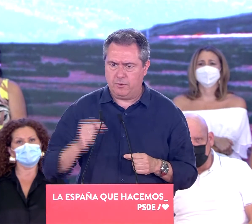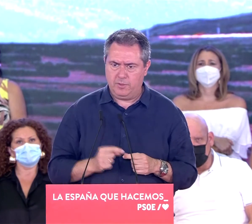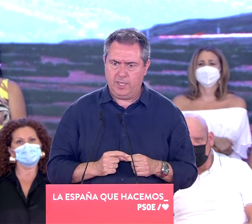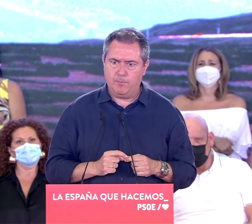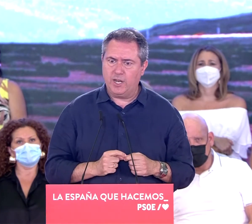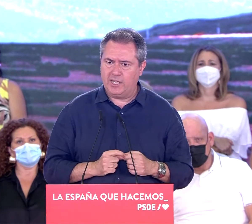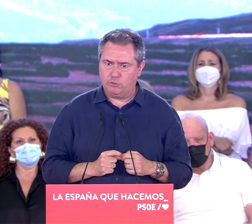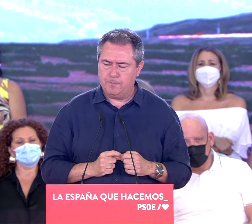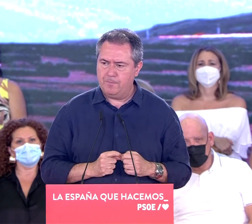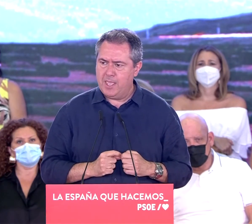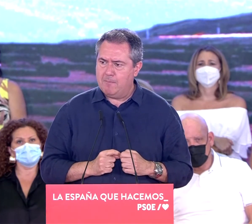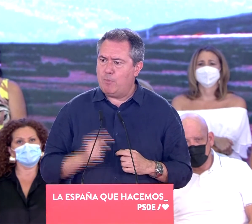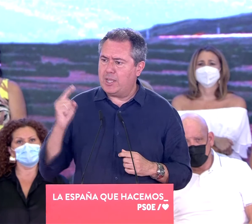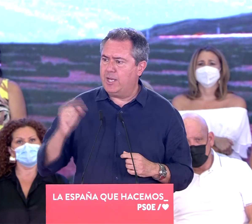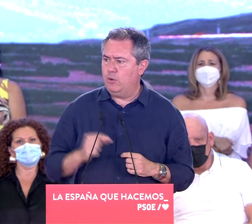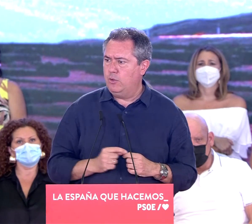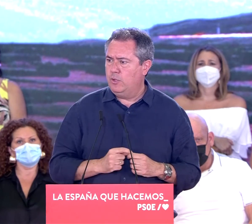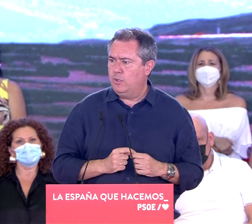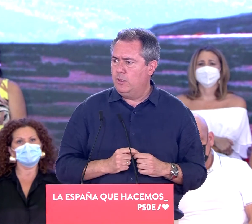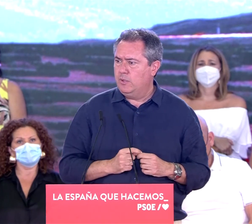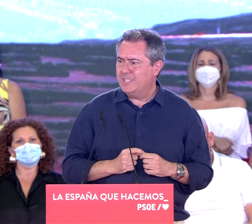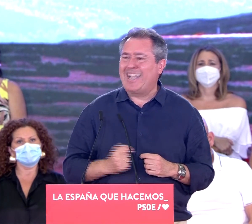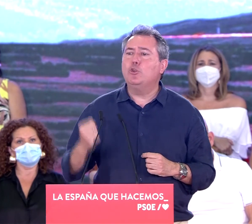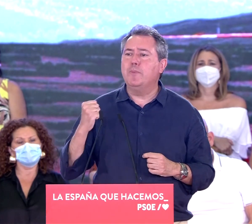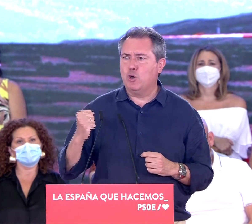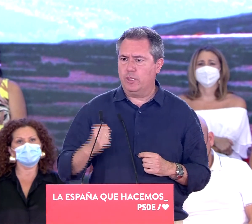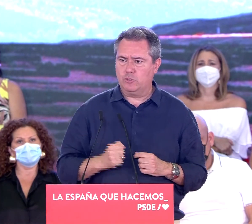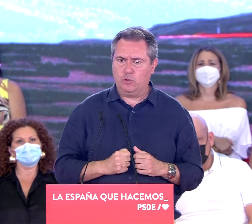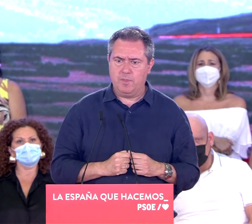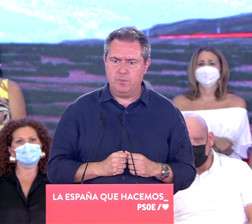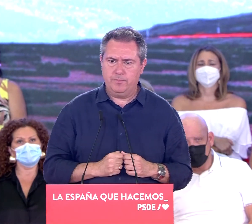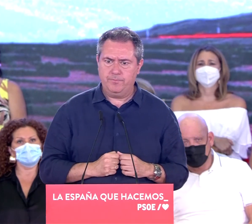esfuerzo que poner en esto. Vamos a hacerlo sacando lo mejor de nosotros mismos.